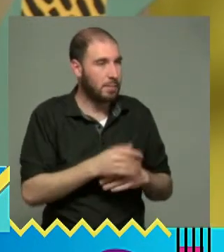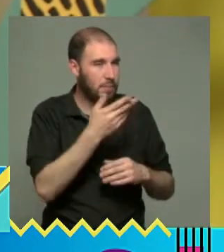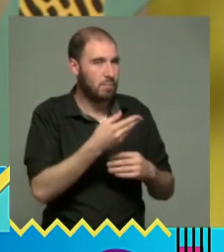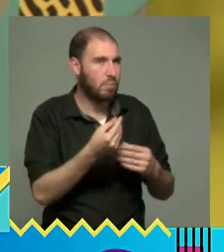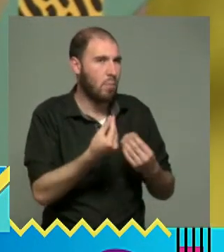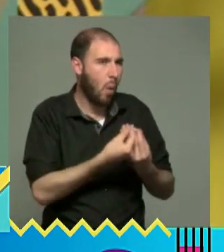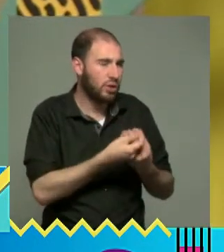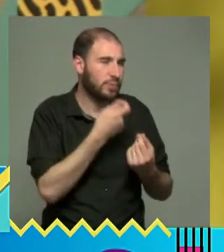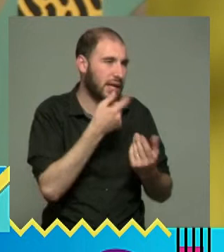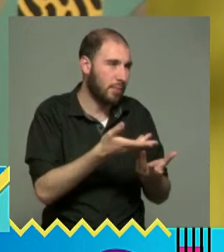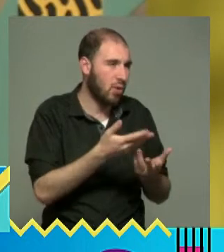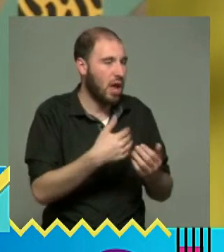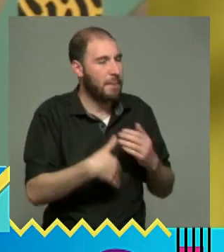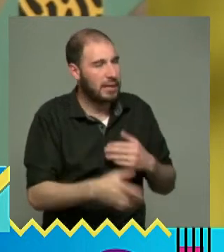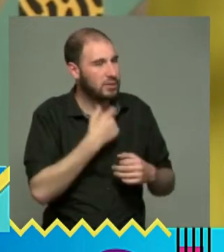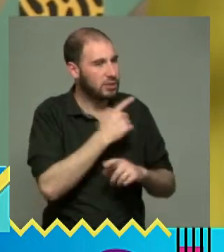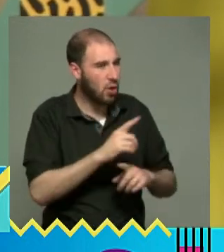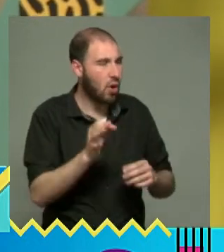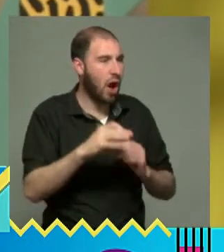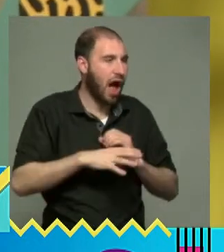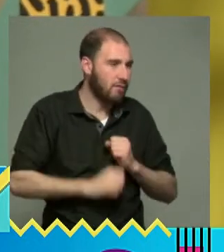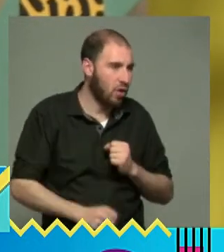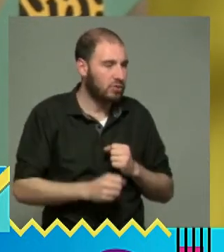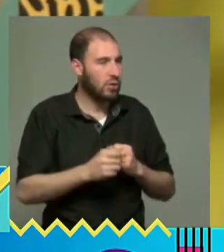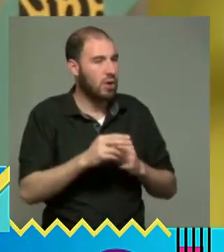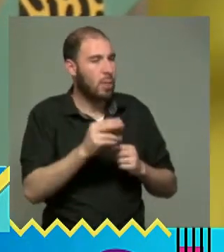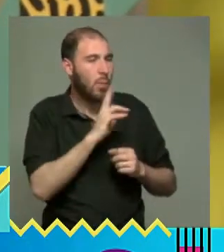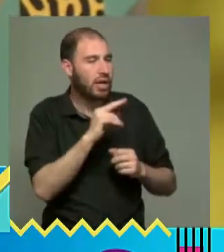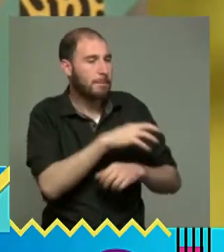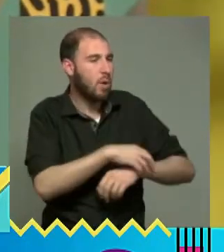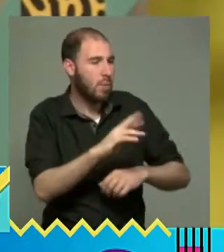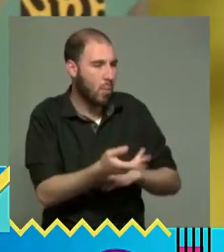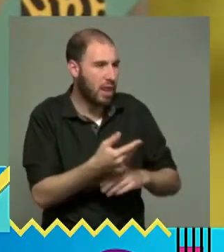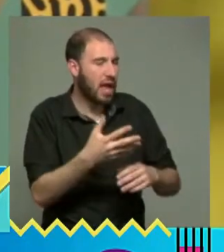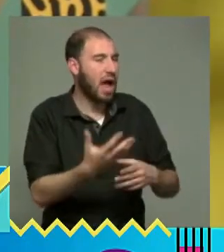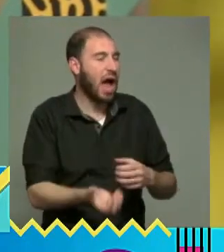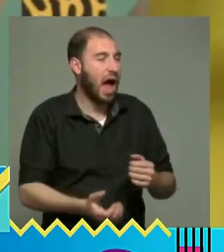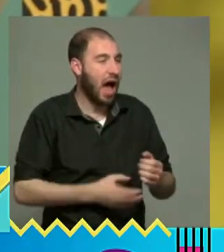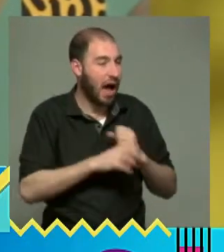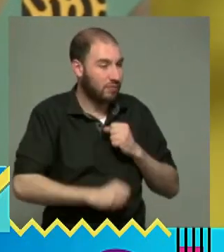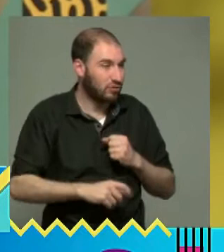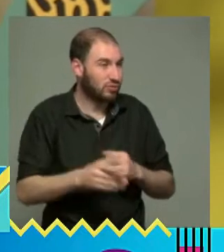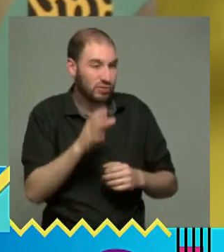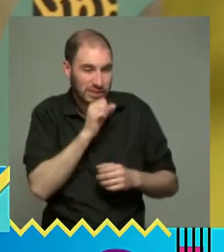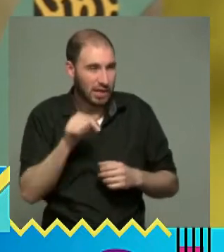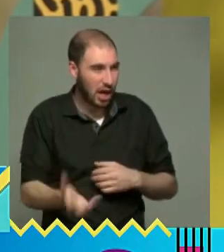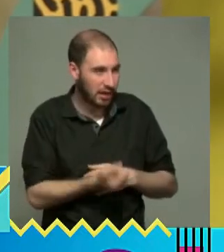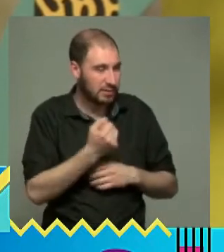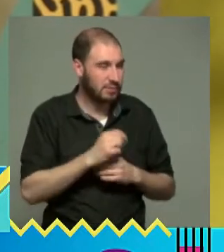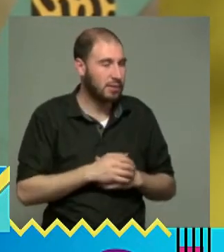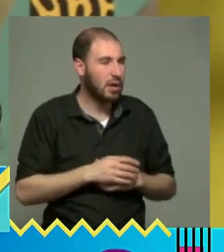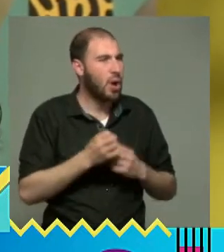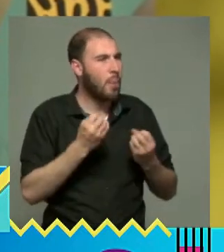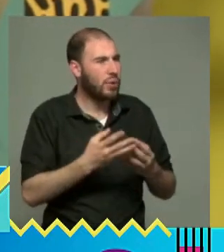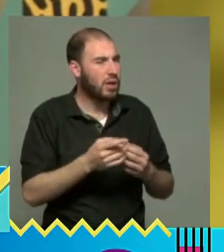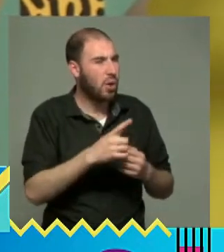terminan o en, embarazos no deseados o en abortos y muerte de mujeres pobres que no acceden al aborto de manera clandestina? ¿Por qué